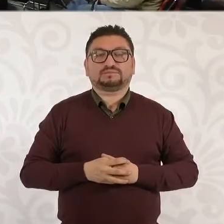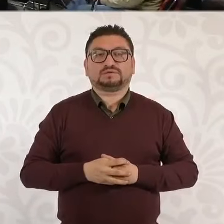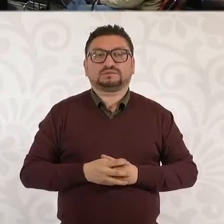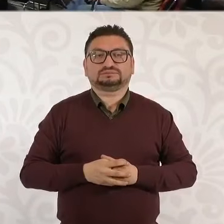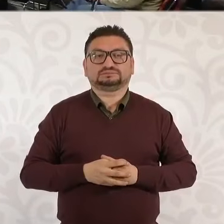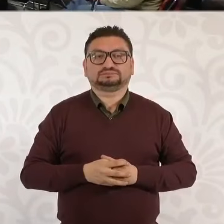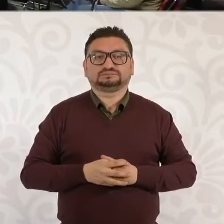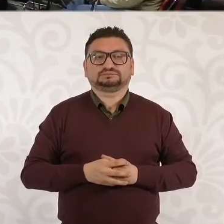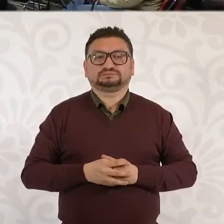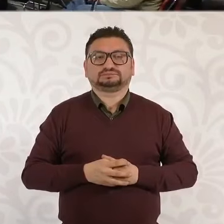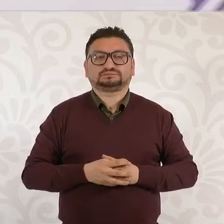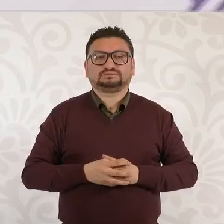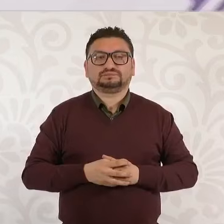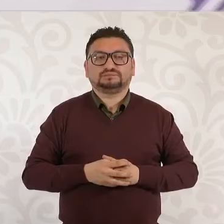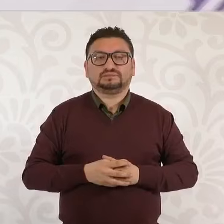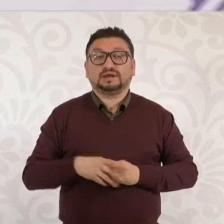Entonces, tienen